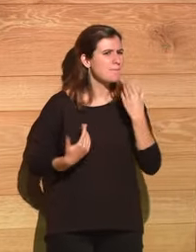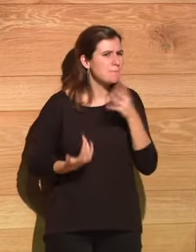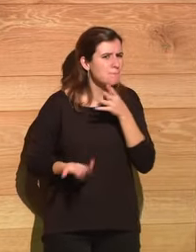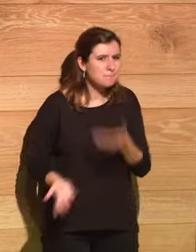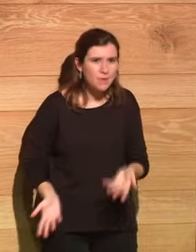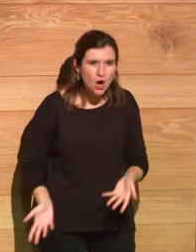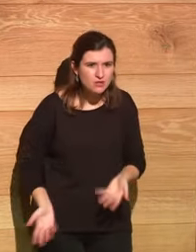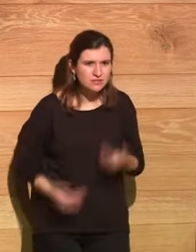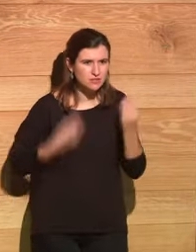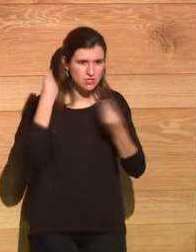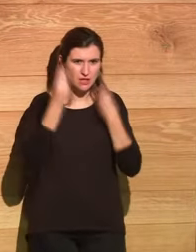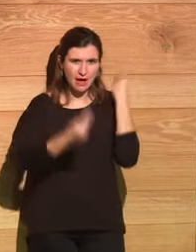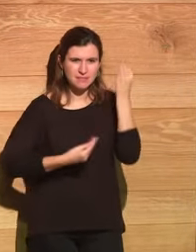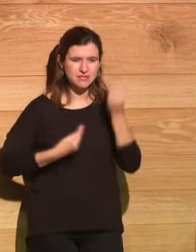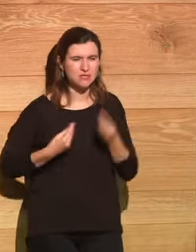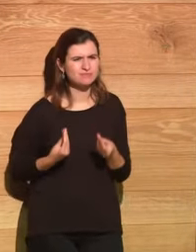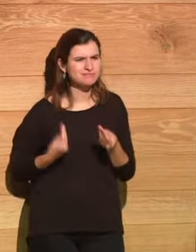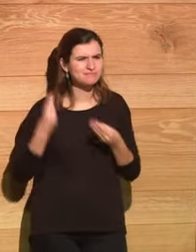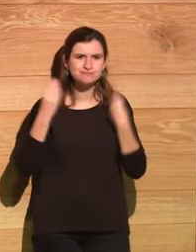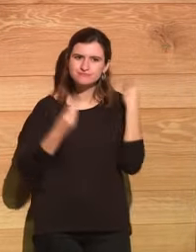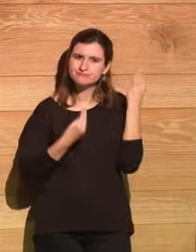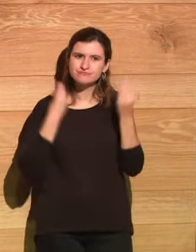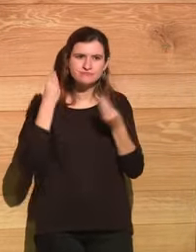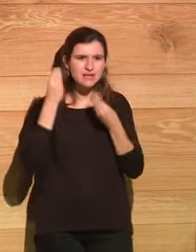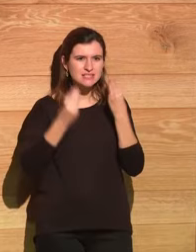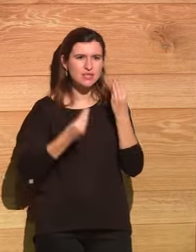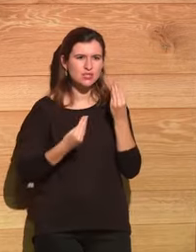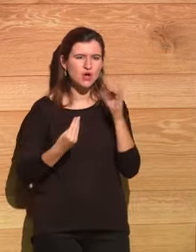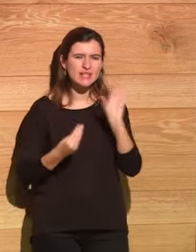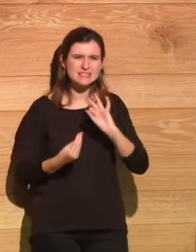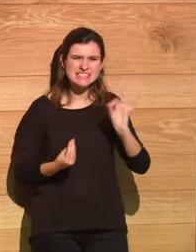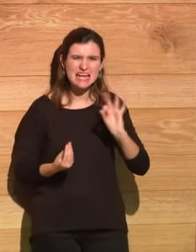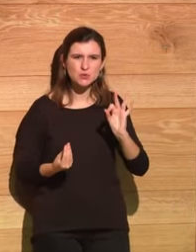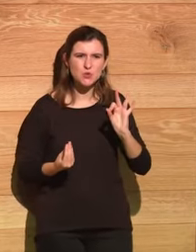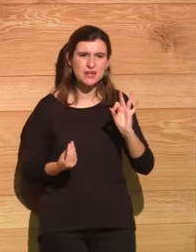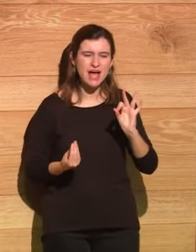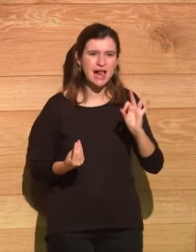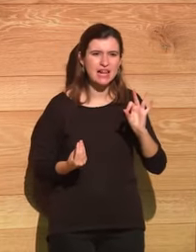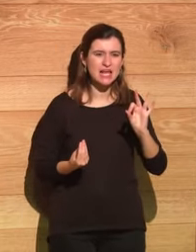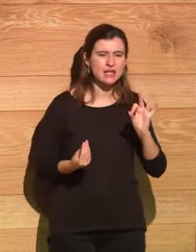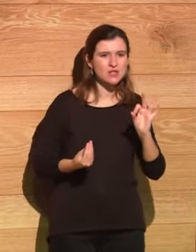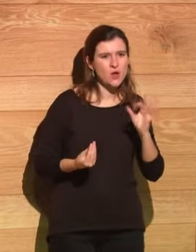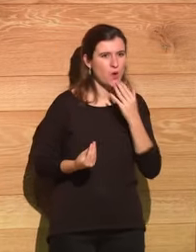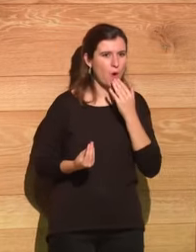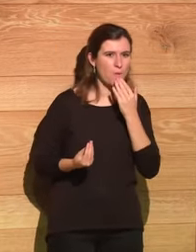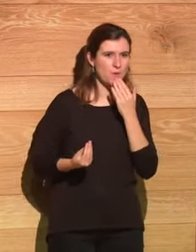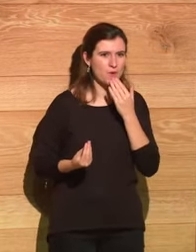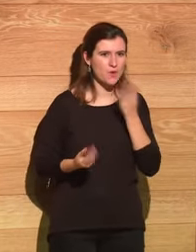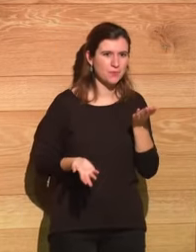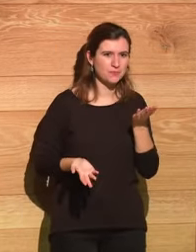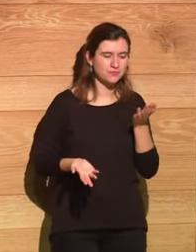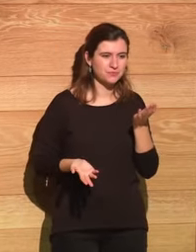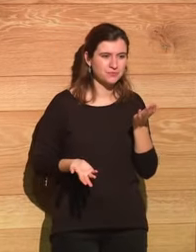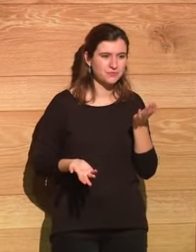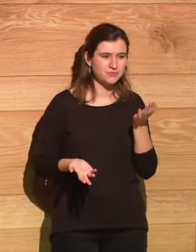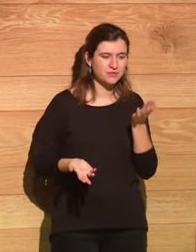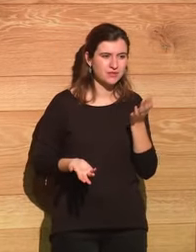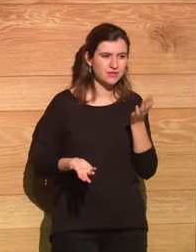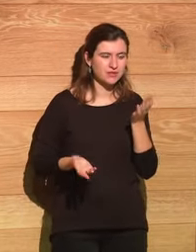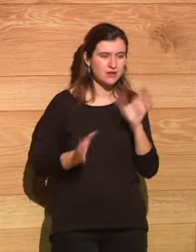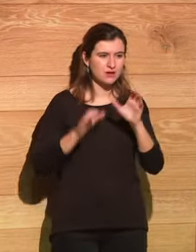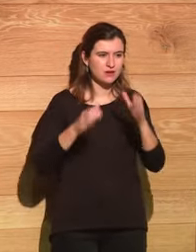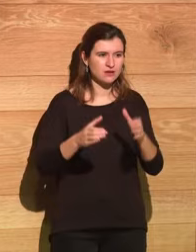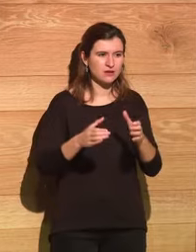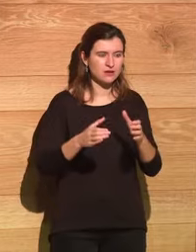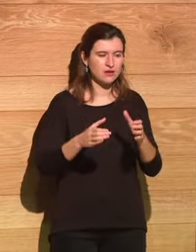Y bueno, después pensando en las Saturnales, los amos se disfrazaban de esclavos y los